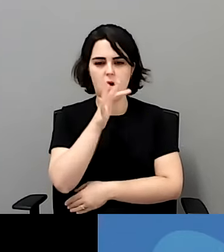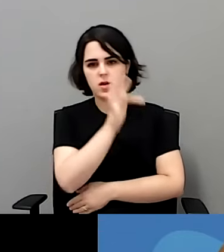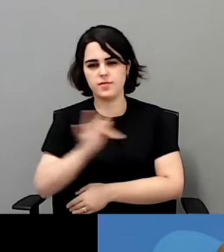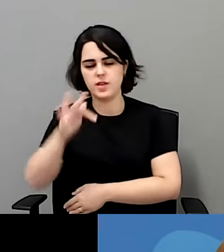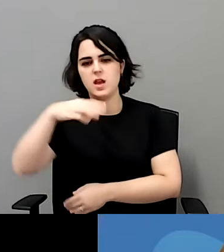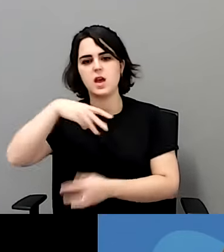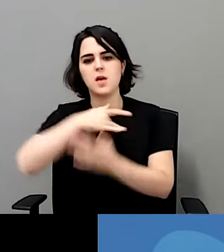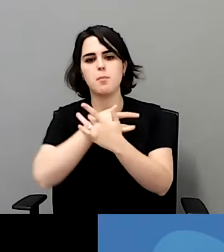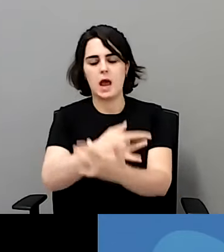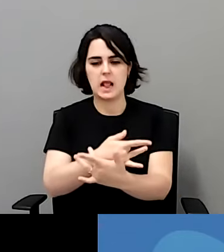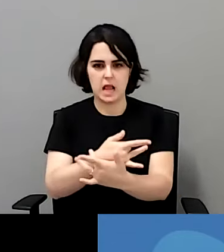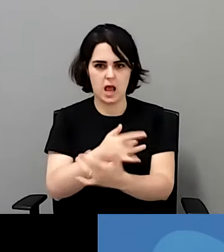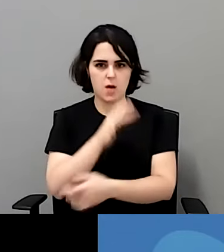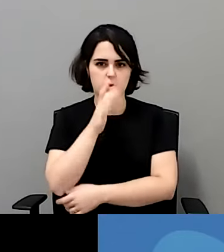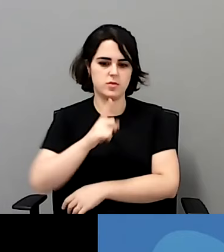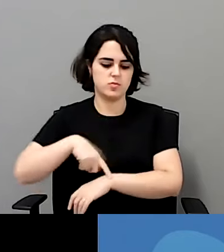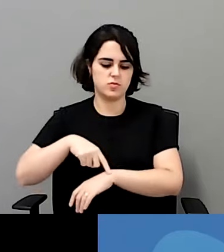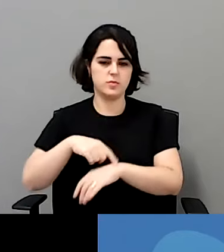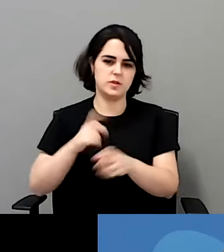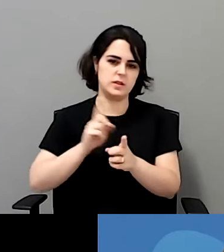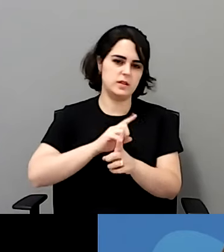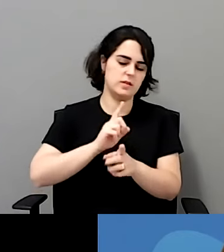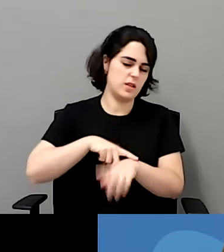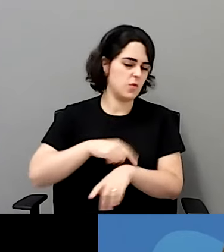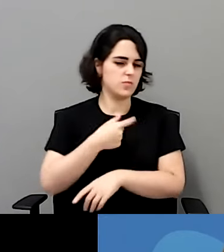María Clarés, ya que vamos un poquito regular de tiempo.